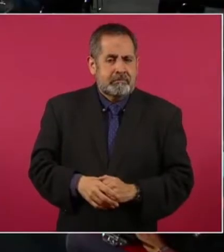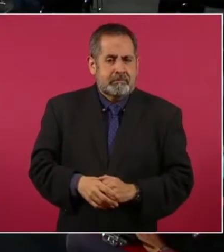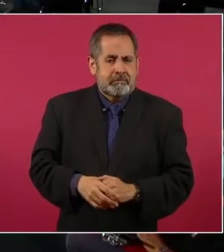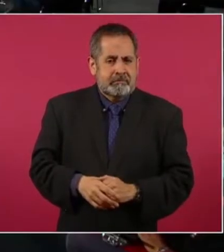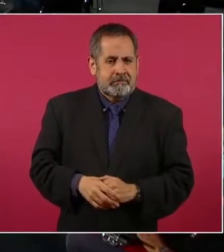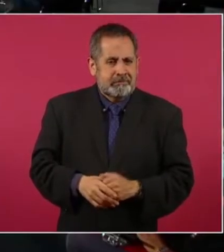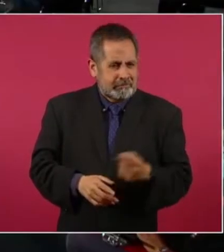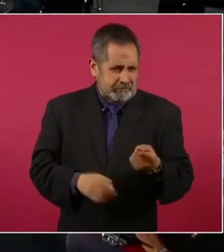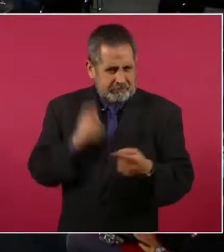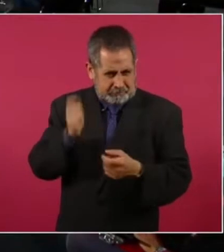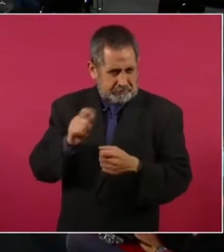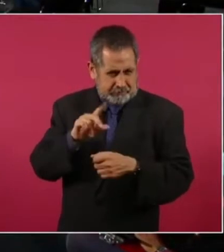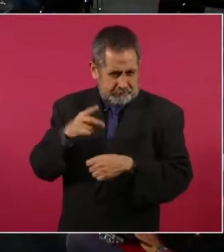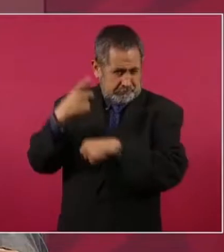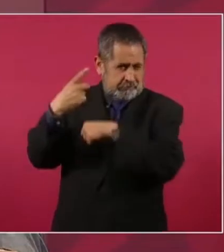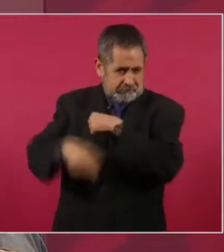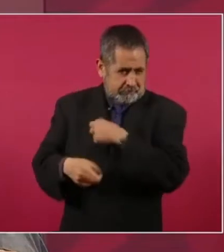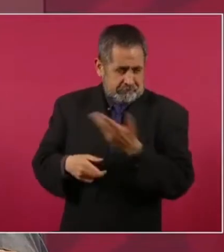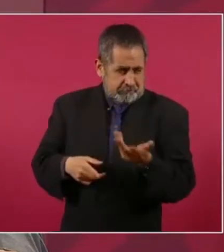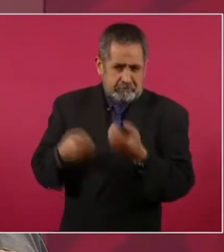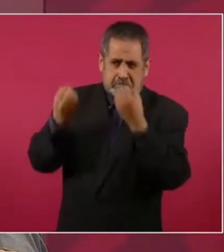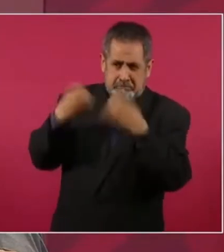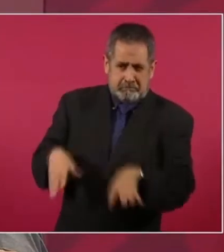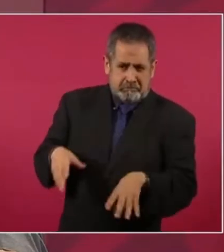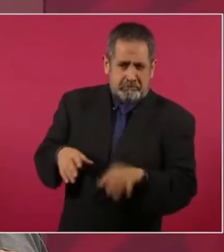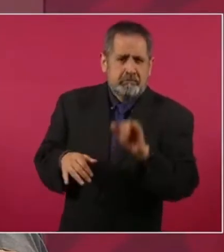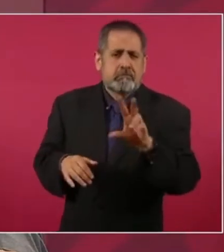¿Qué no fue un daño